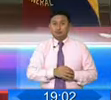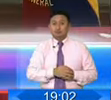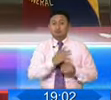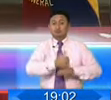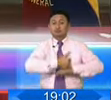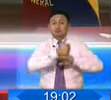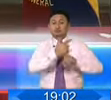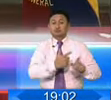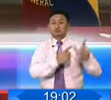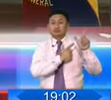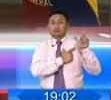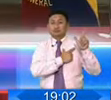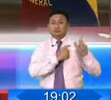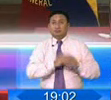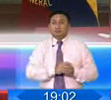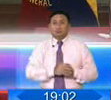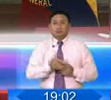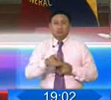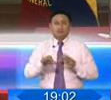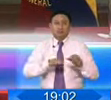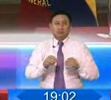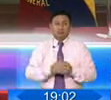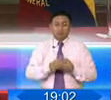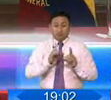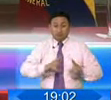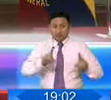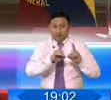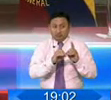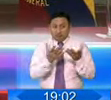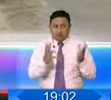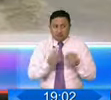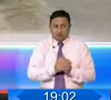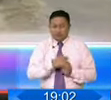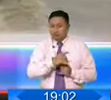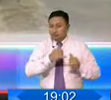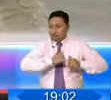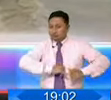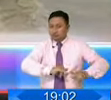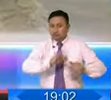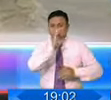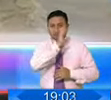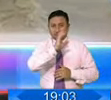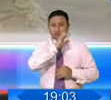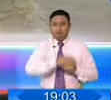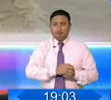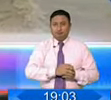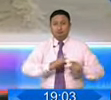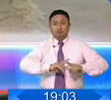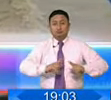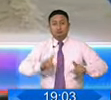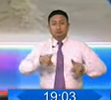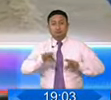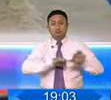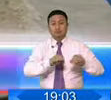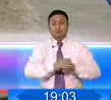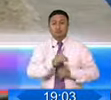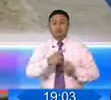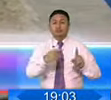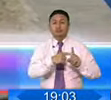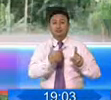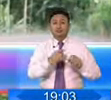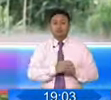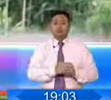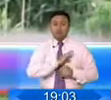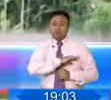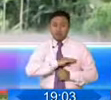del ejército Roque Moreira indicó que no hay datos nuevos, que continúan las labores de búsqueda, pero al mismo tiempo aclaró que el militar no cumplía